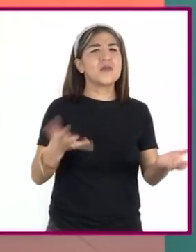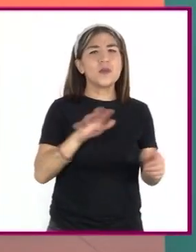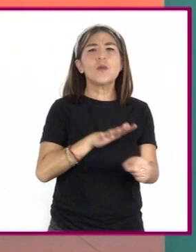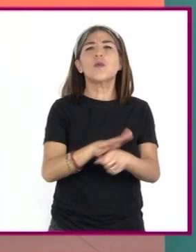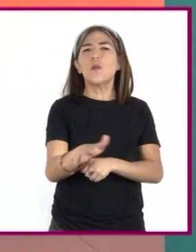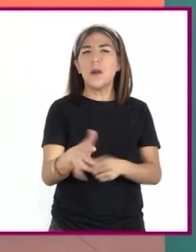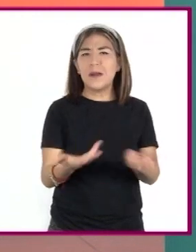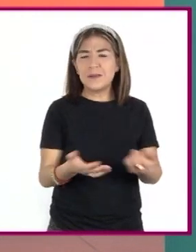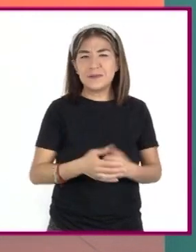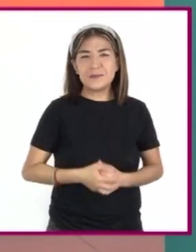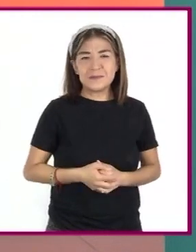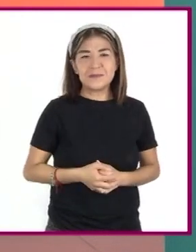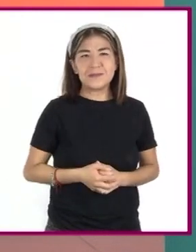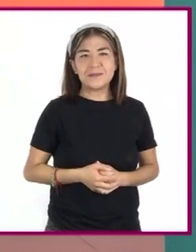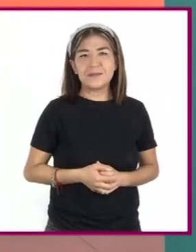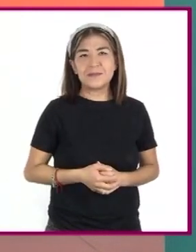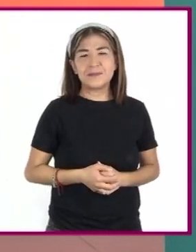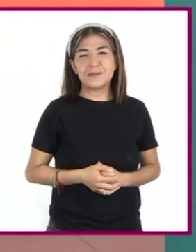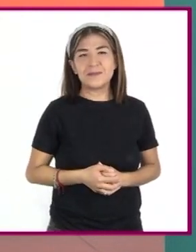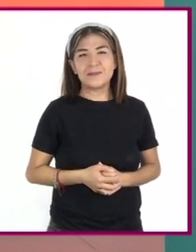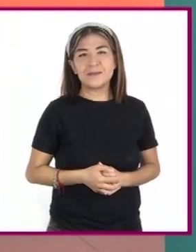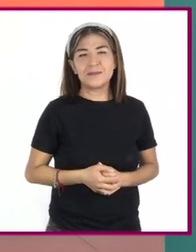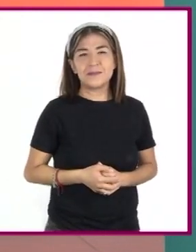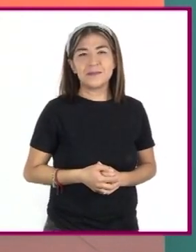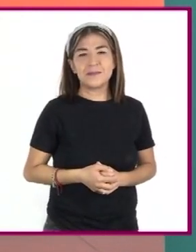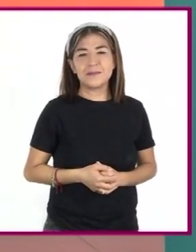nos referimos?